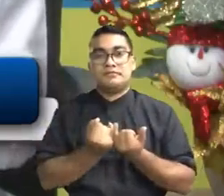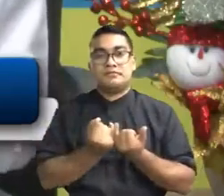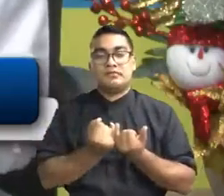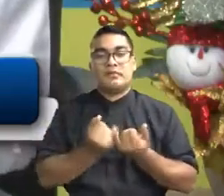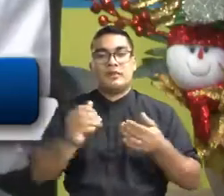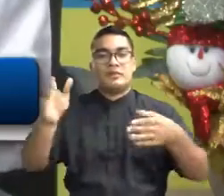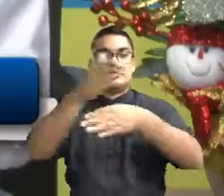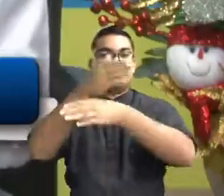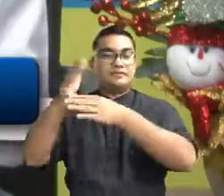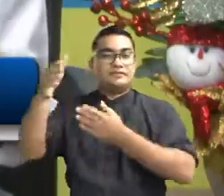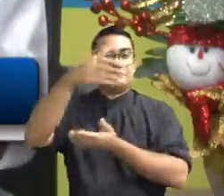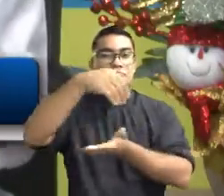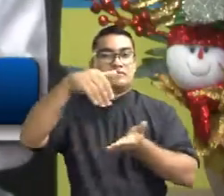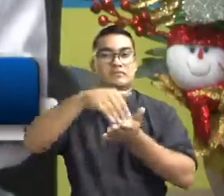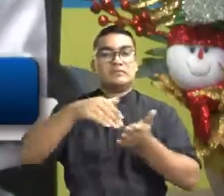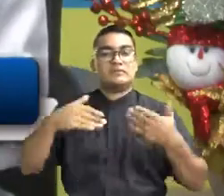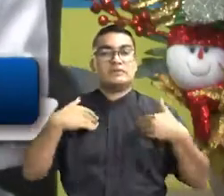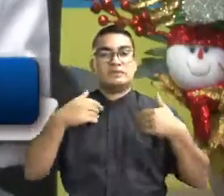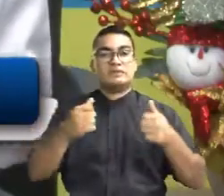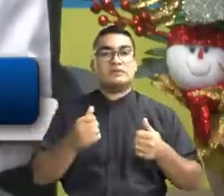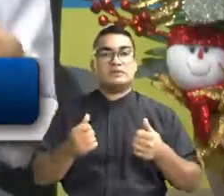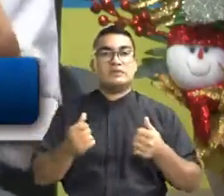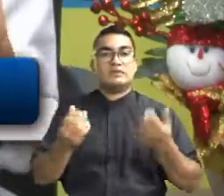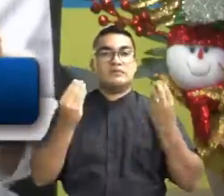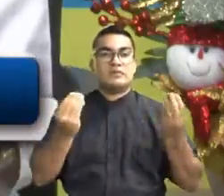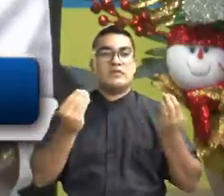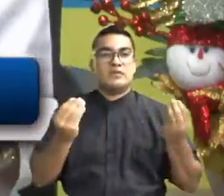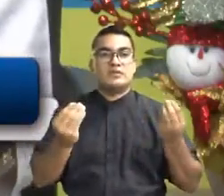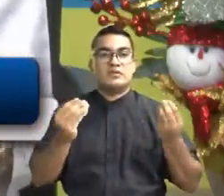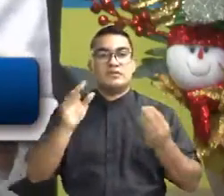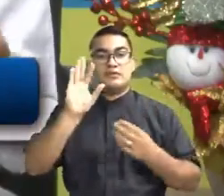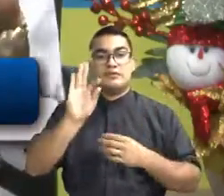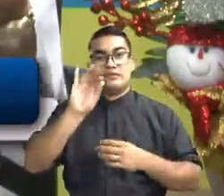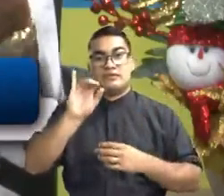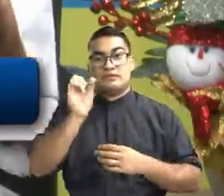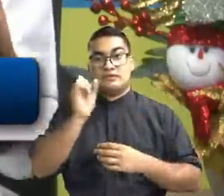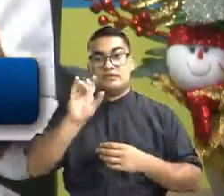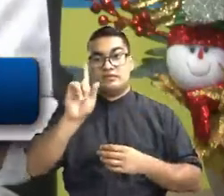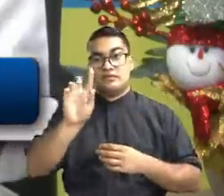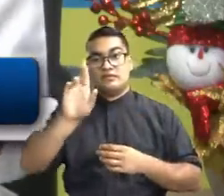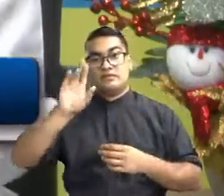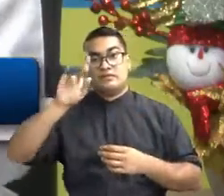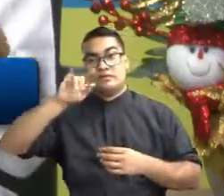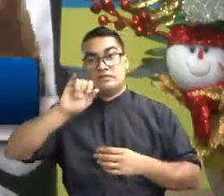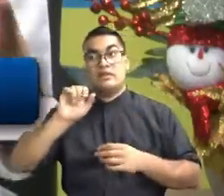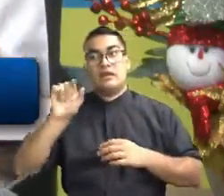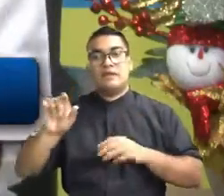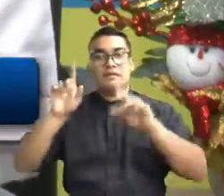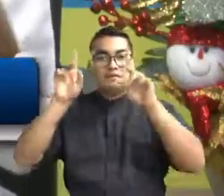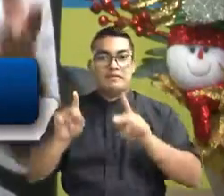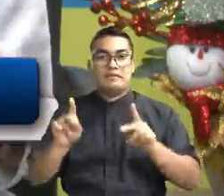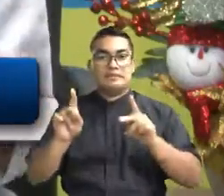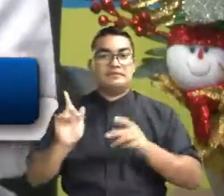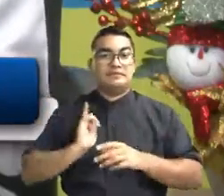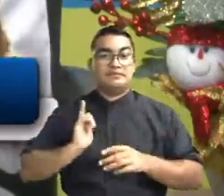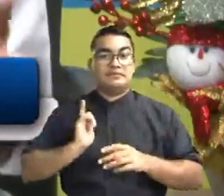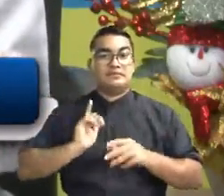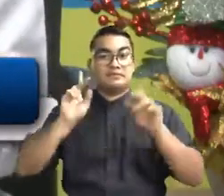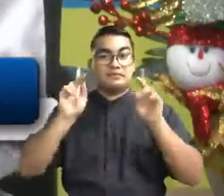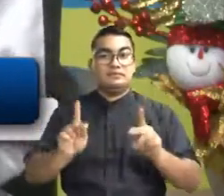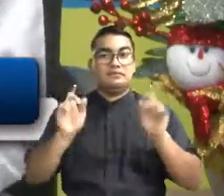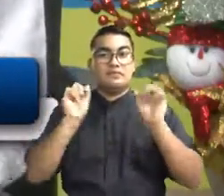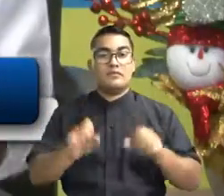unidades de salud, hay muchas que tienen centros de fisioterapia y que también ahí hay personas entrenadas, capacitadas para hacer